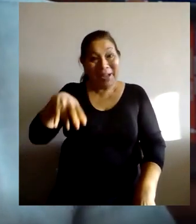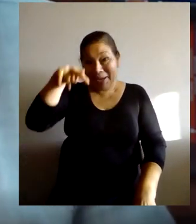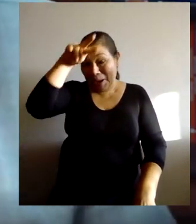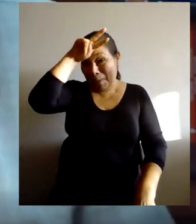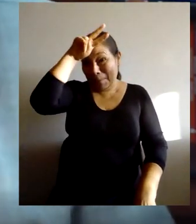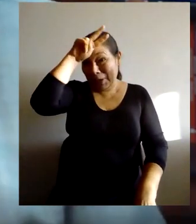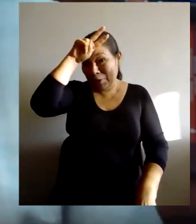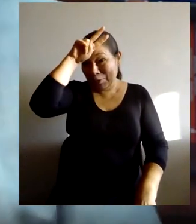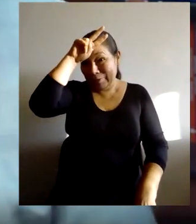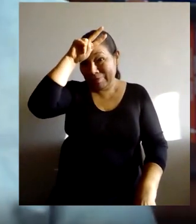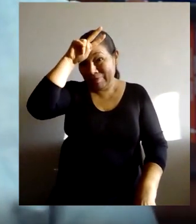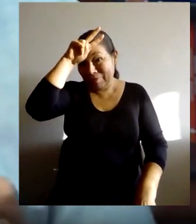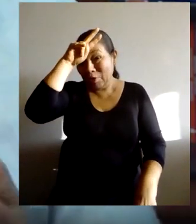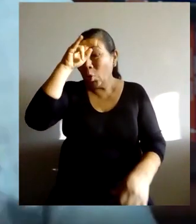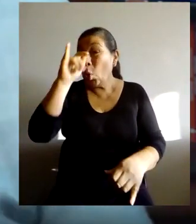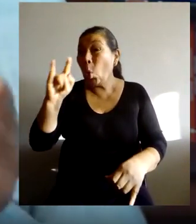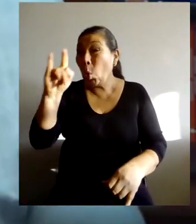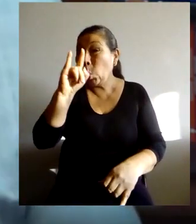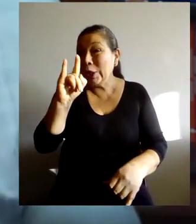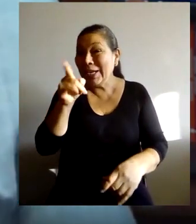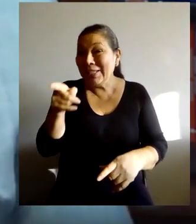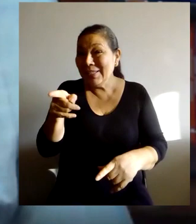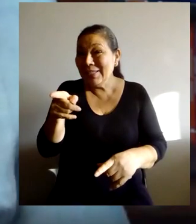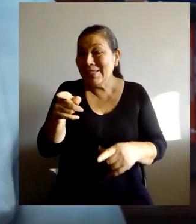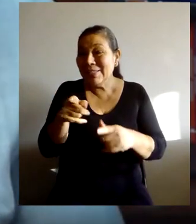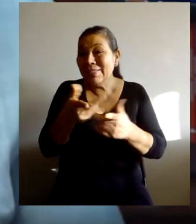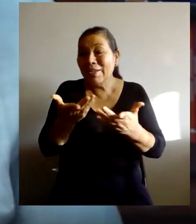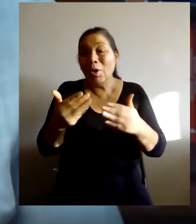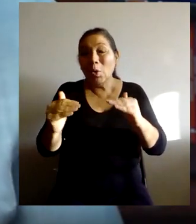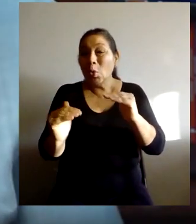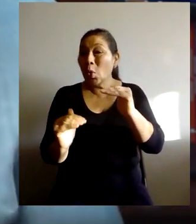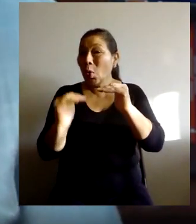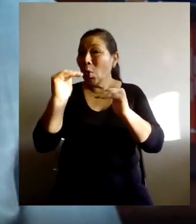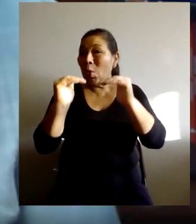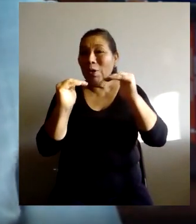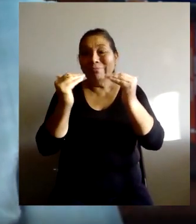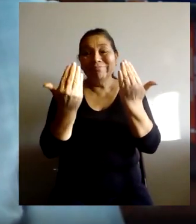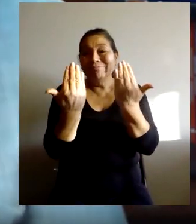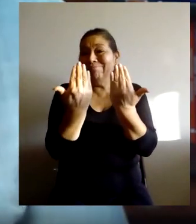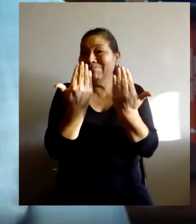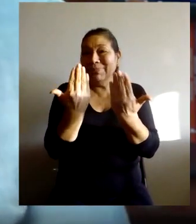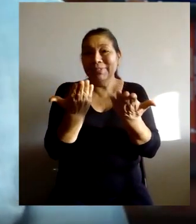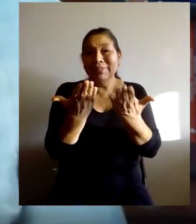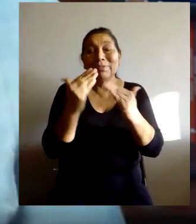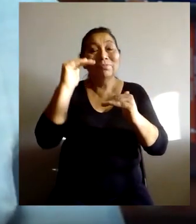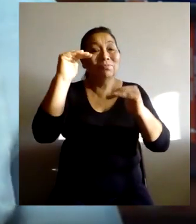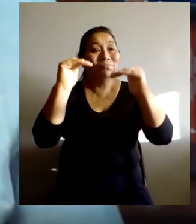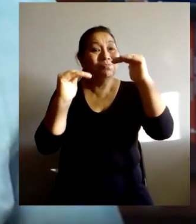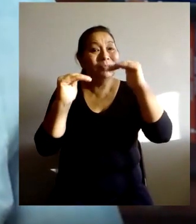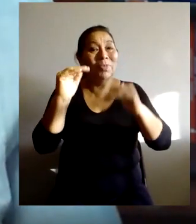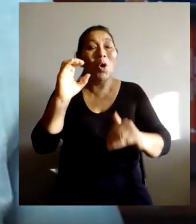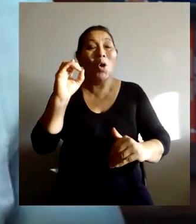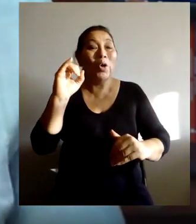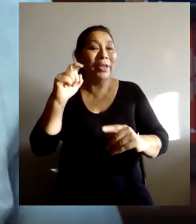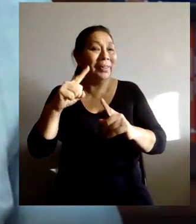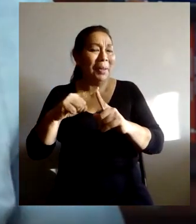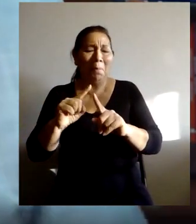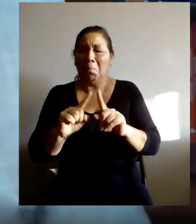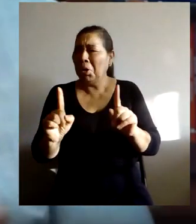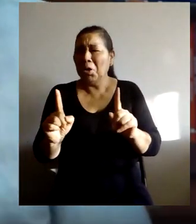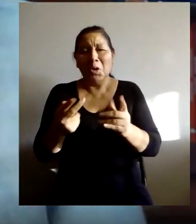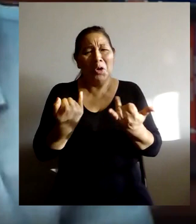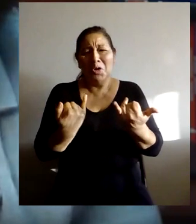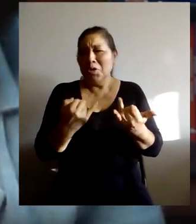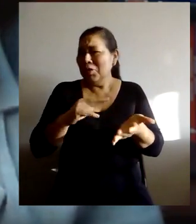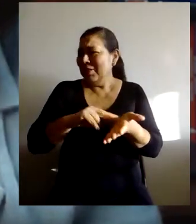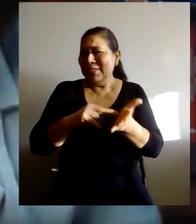en nuestro país utilizan ese lenguaje de comparaciones, ¿no? Que es el método estandarizado OIT. Pero